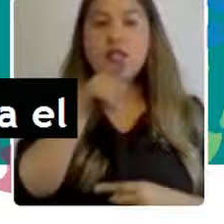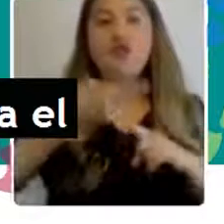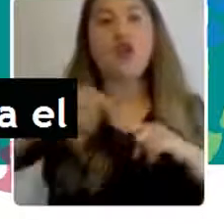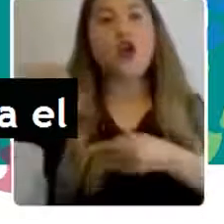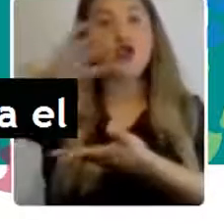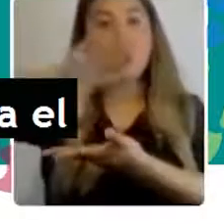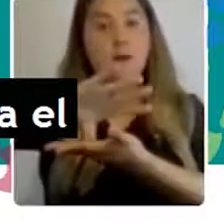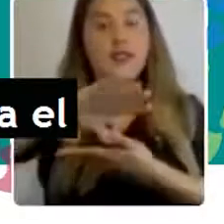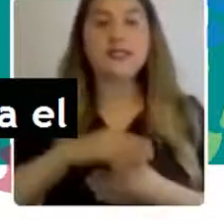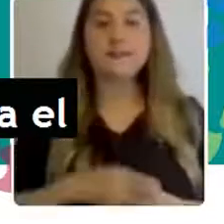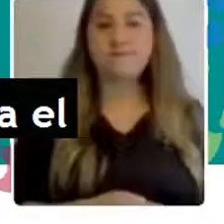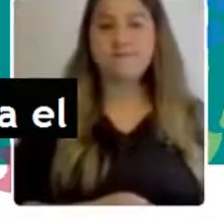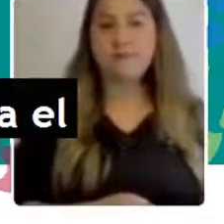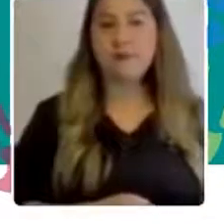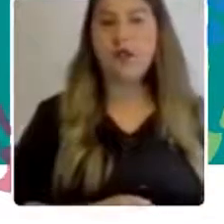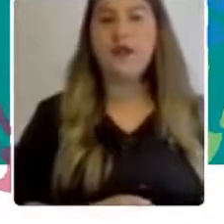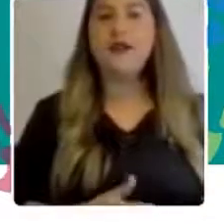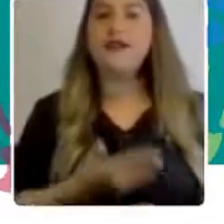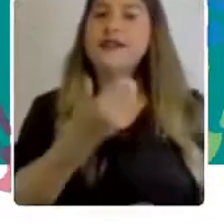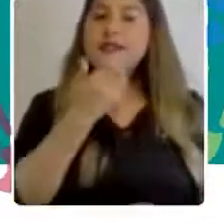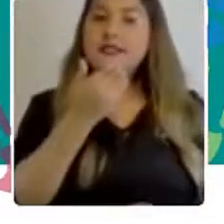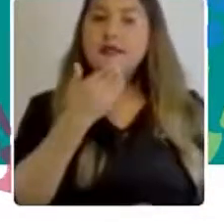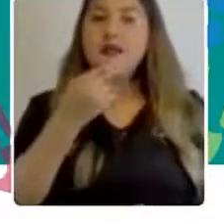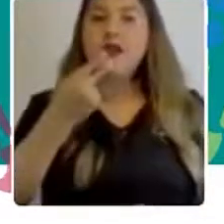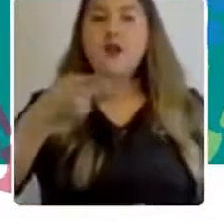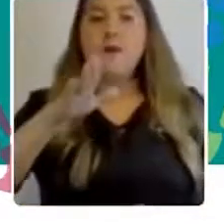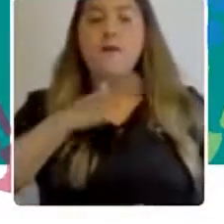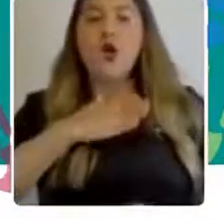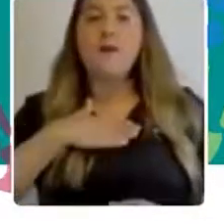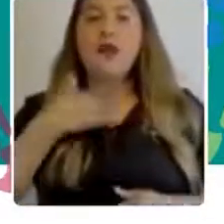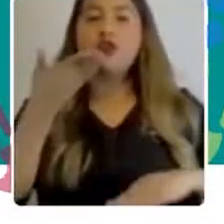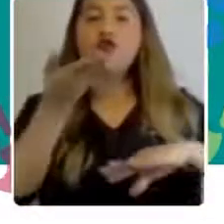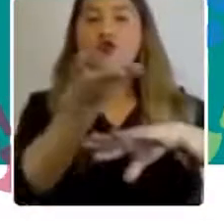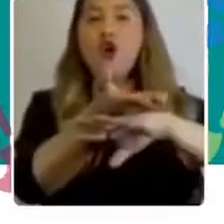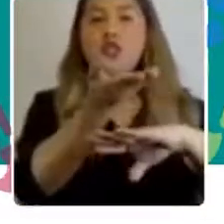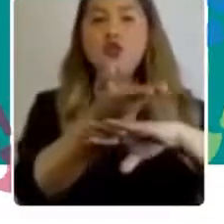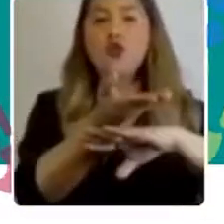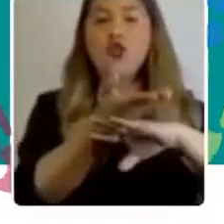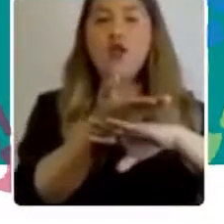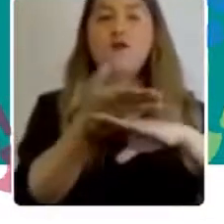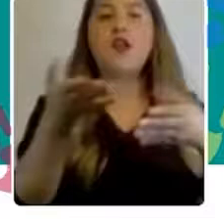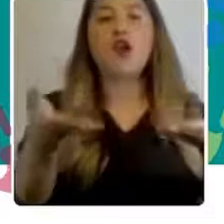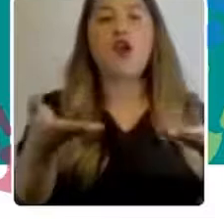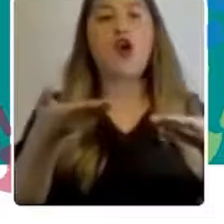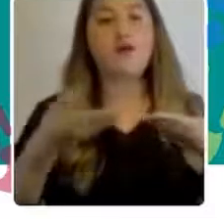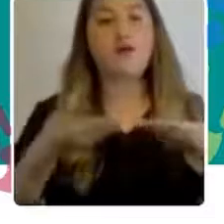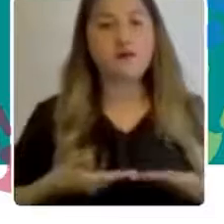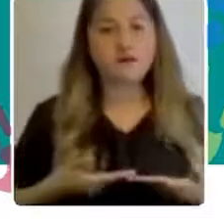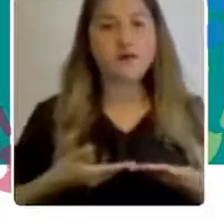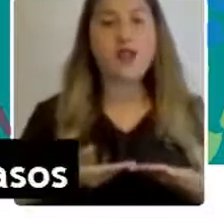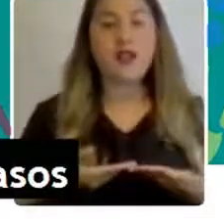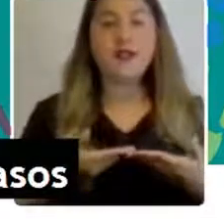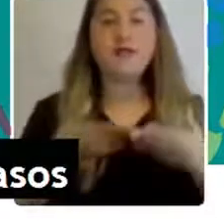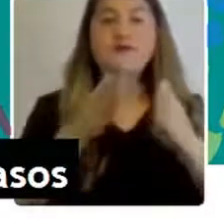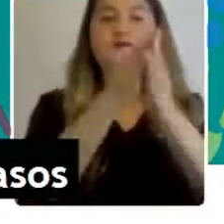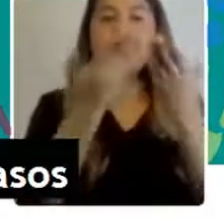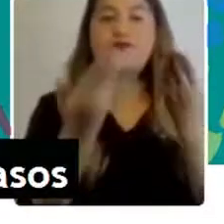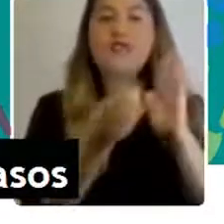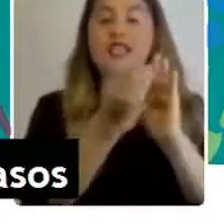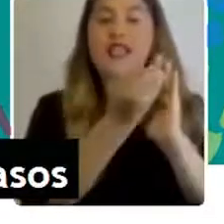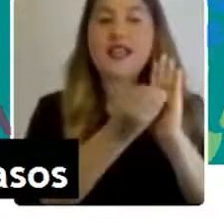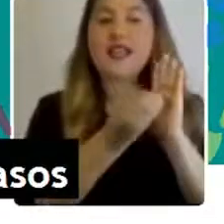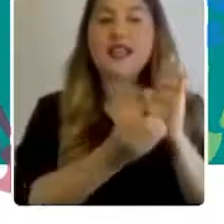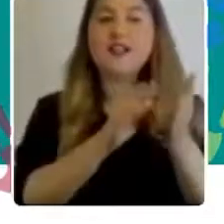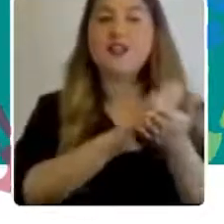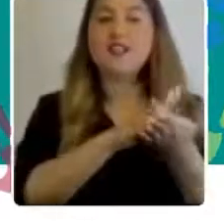tasas de solicitudes para el registro sanitario, de esa forma facilita también un poco la incorporación y el acceso. La exclusividad comercial